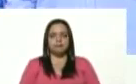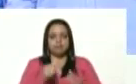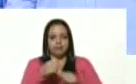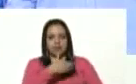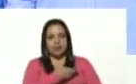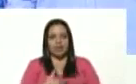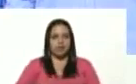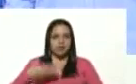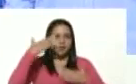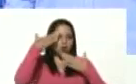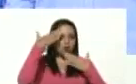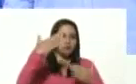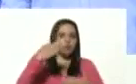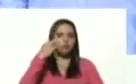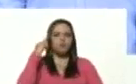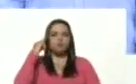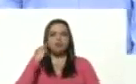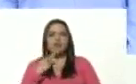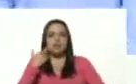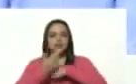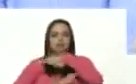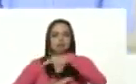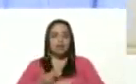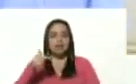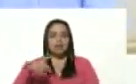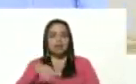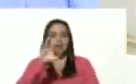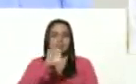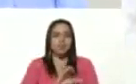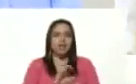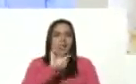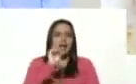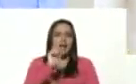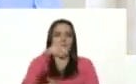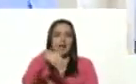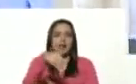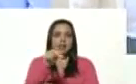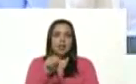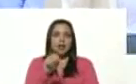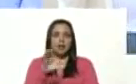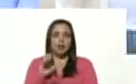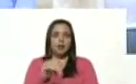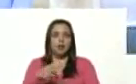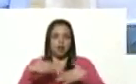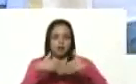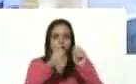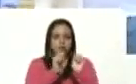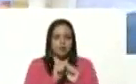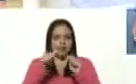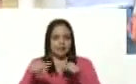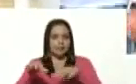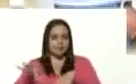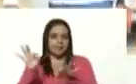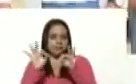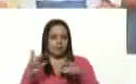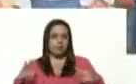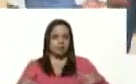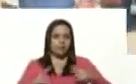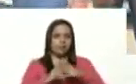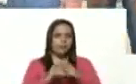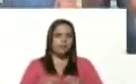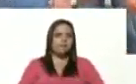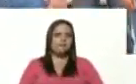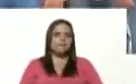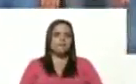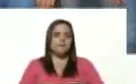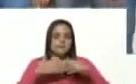reciba un saludo bolivariano y revolucionario desde la ciudad de Anaco, estado de Anzoátegui. Específicamente nos encontramos en la planta de